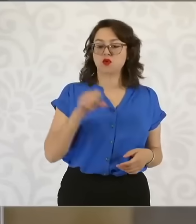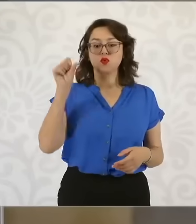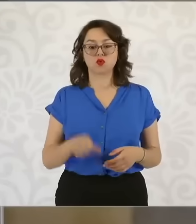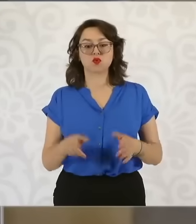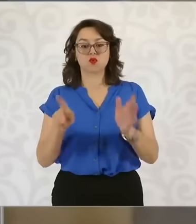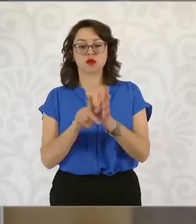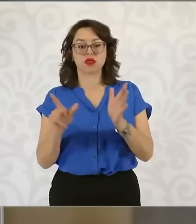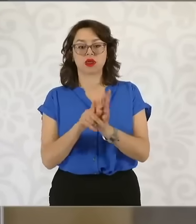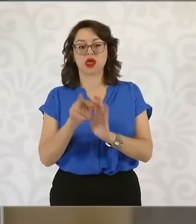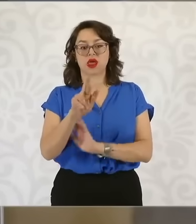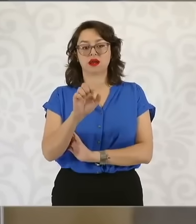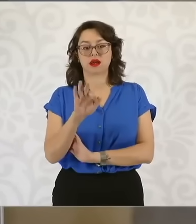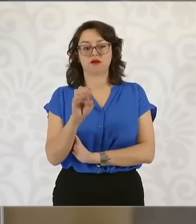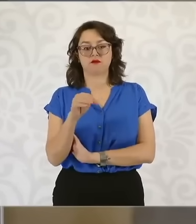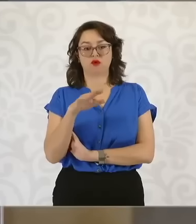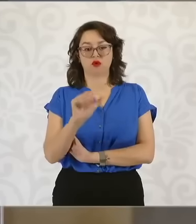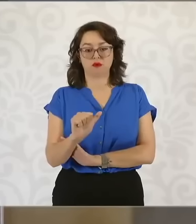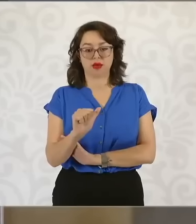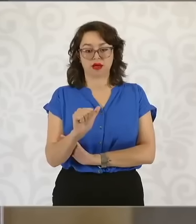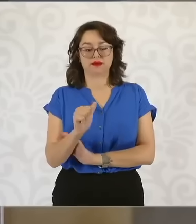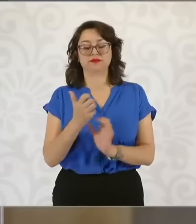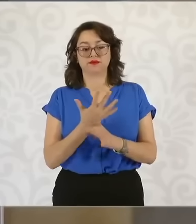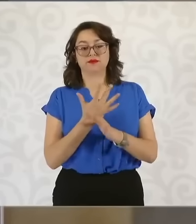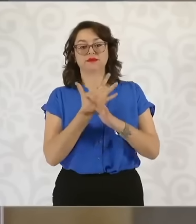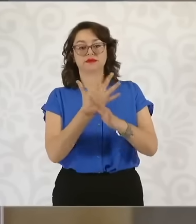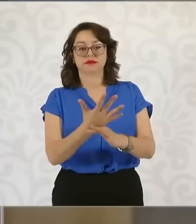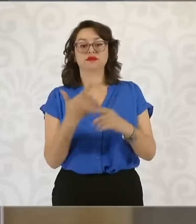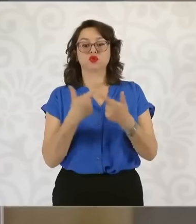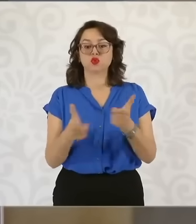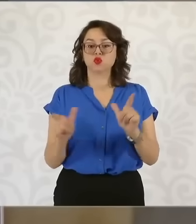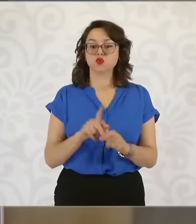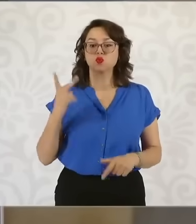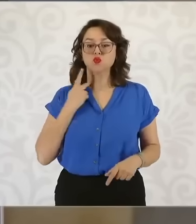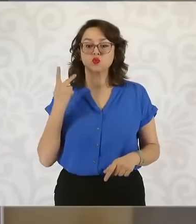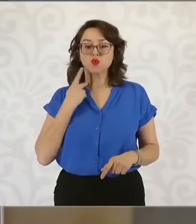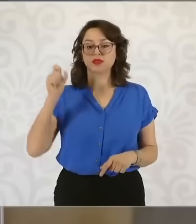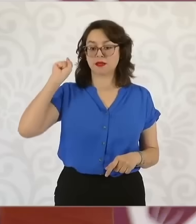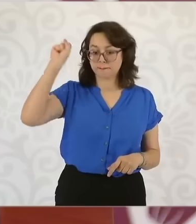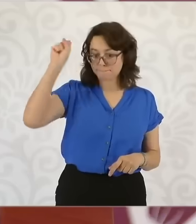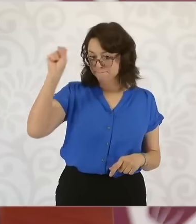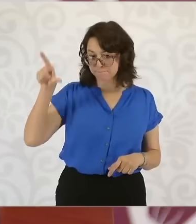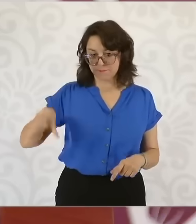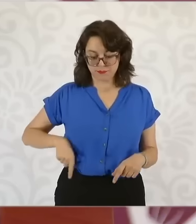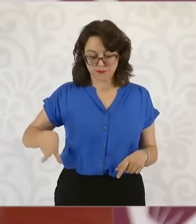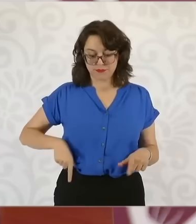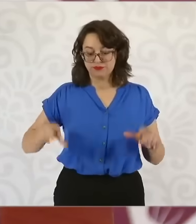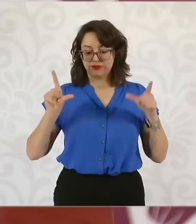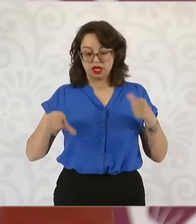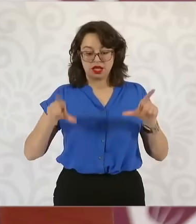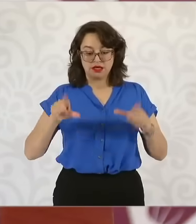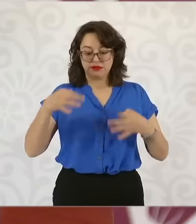Reforma publica en su portada, donde dice que partidos políticos, sindicatos y gobiernos pues están distribuyendo este tipo